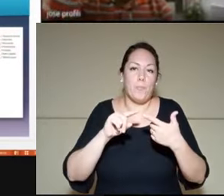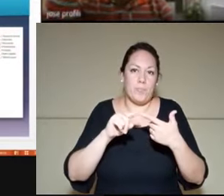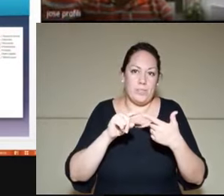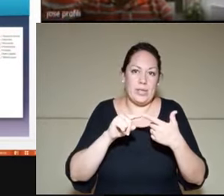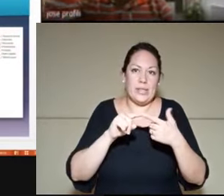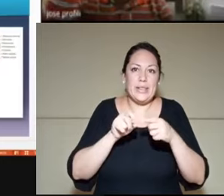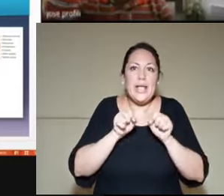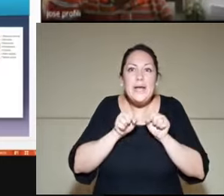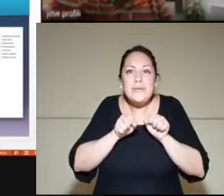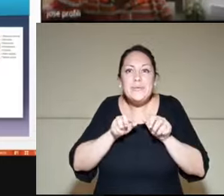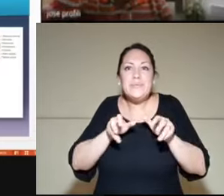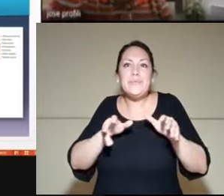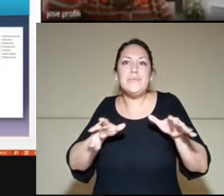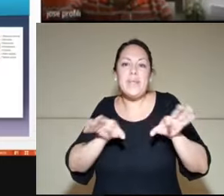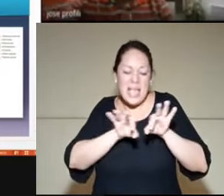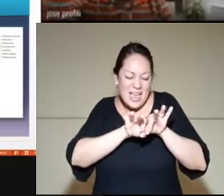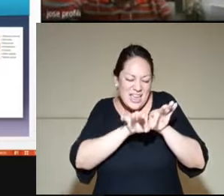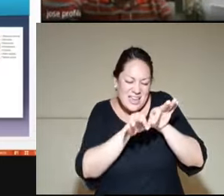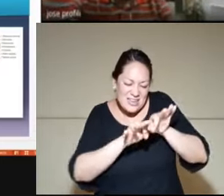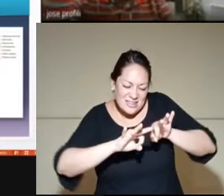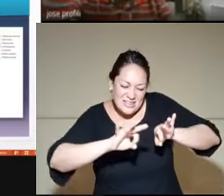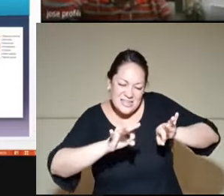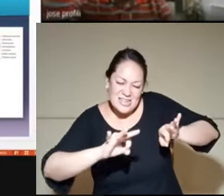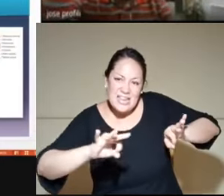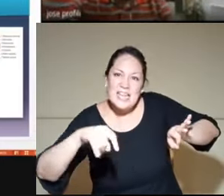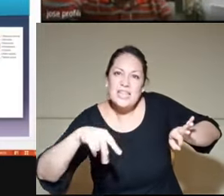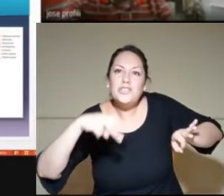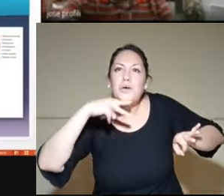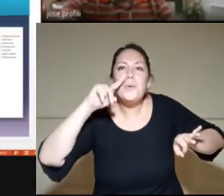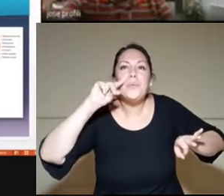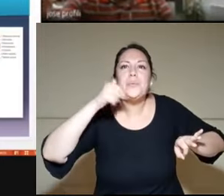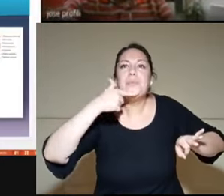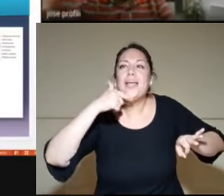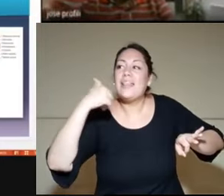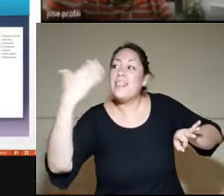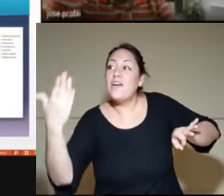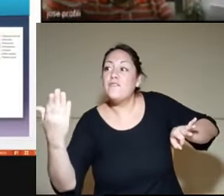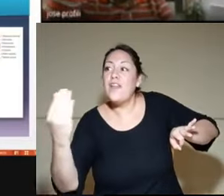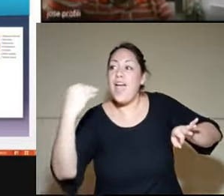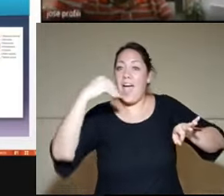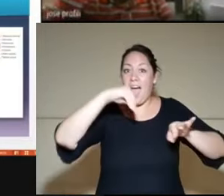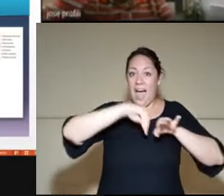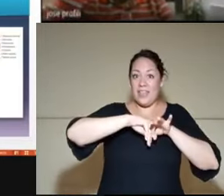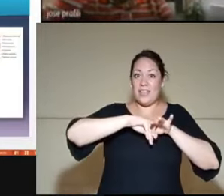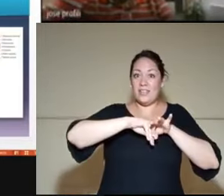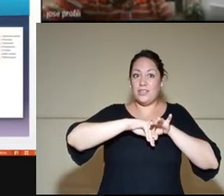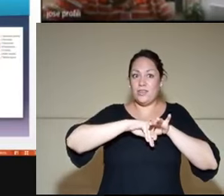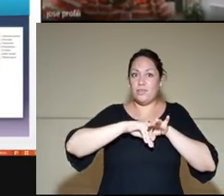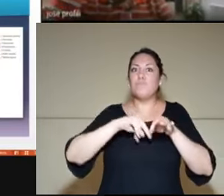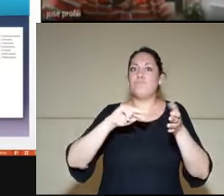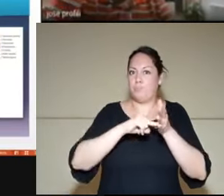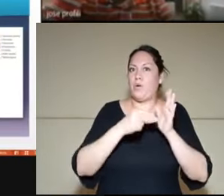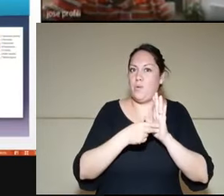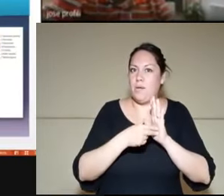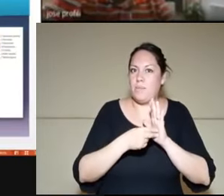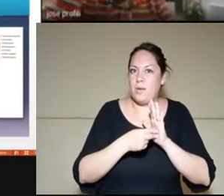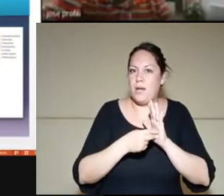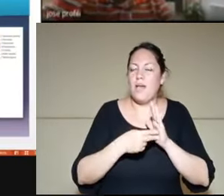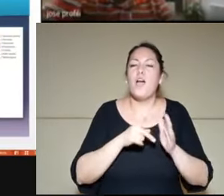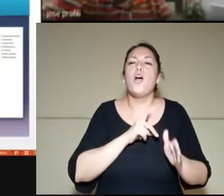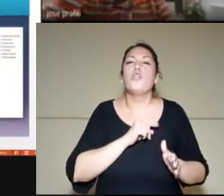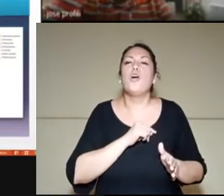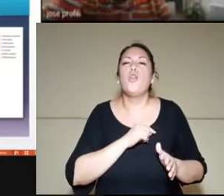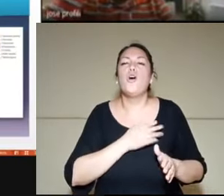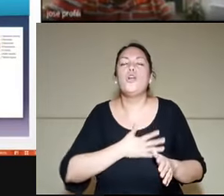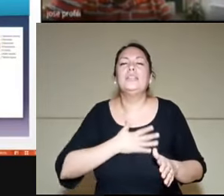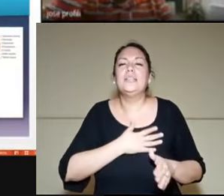alguna afectación de la vía de ese cable que viaja la información desde afuera hacia la corteza, porque yo me